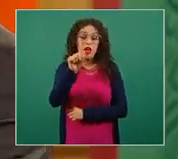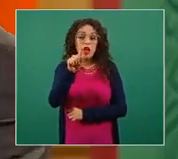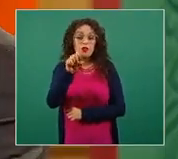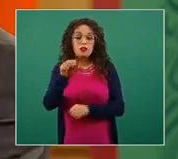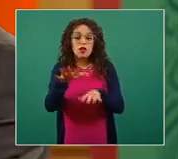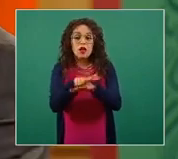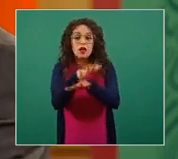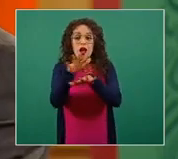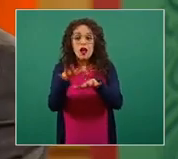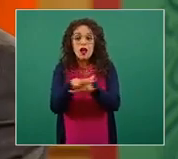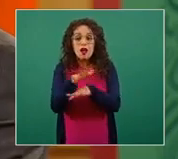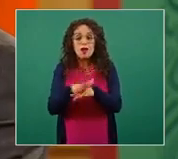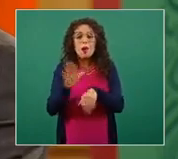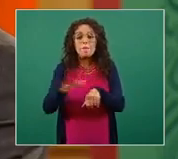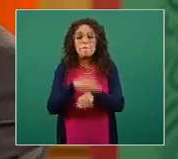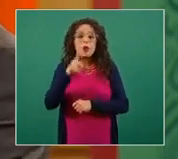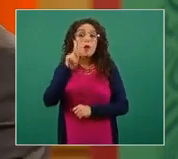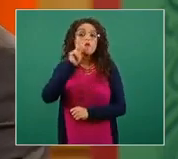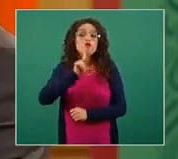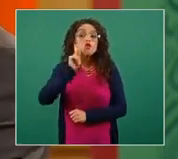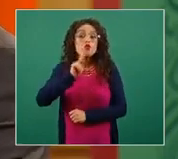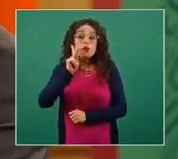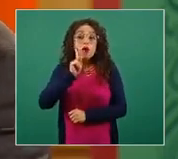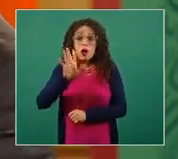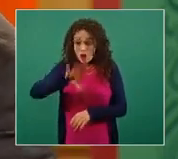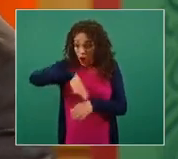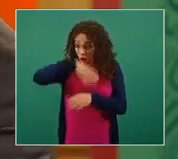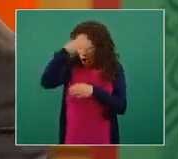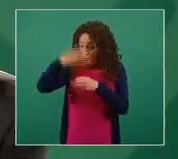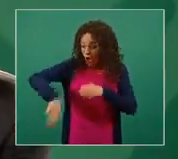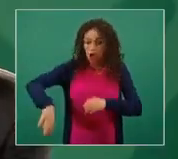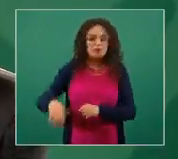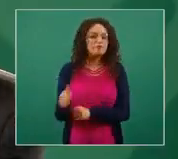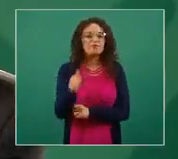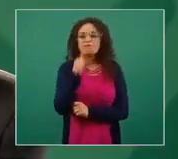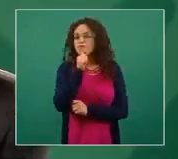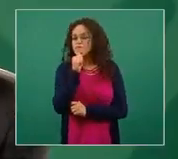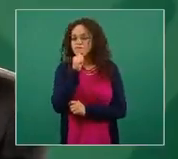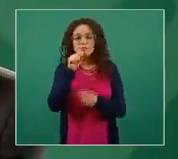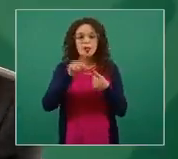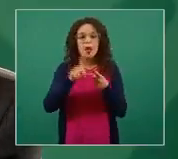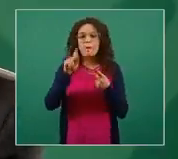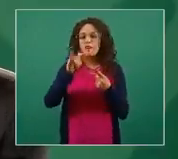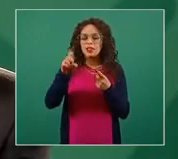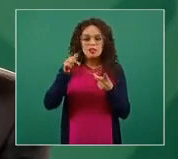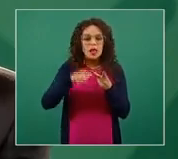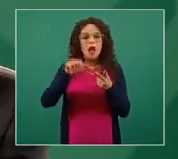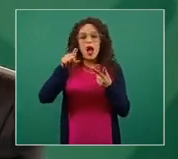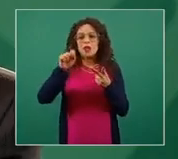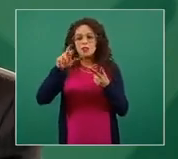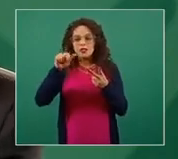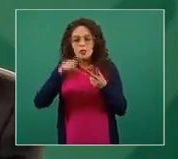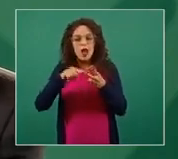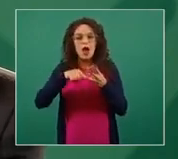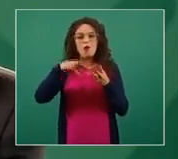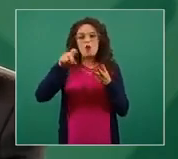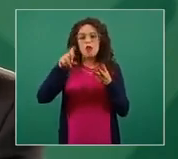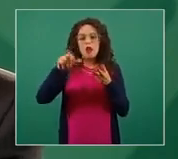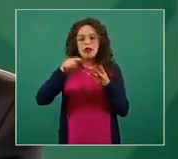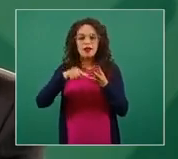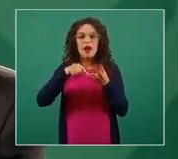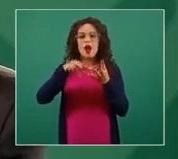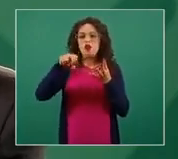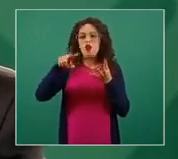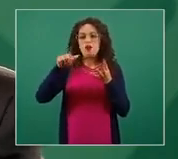los ensayos clínicos no han terminado, ninguno, ni el de Pfizer, ni el de Astra, ni el de Moderna, ni el de Novavax, ni el de